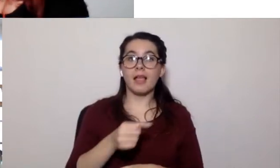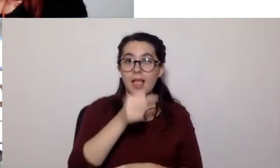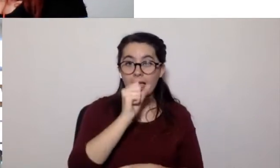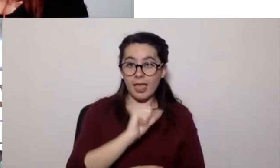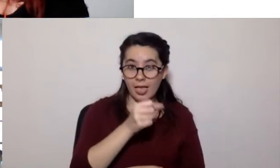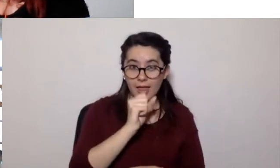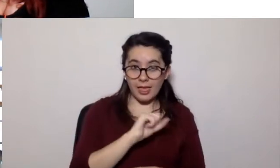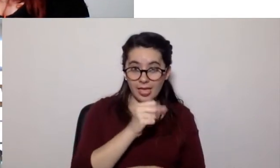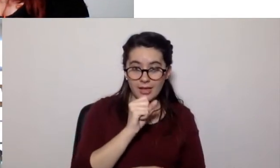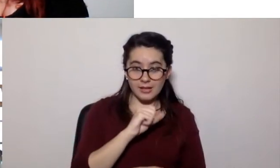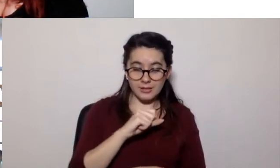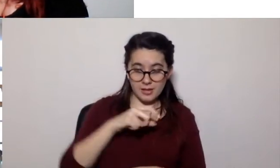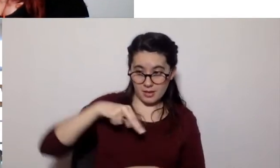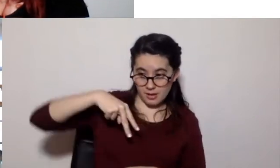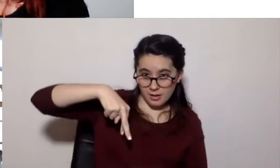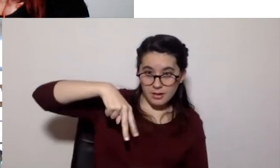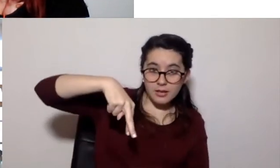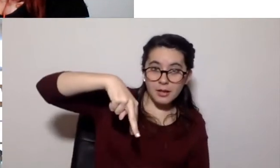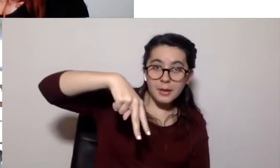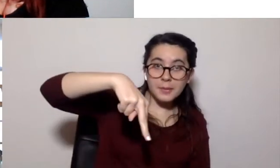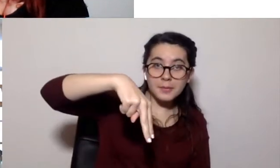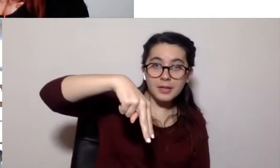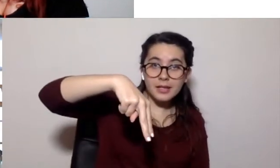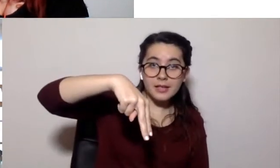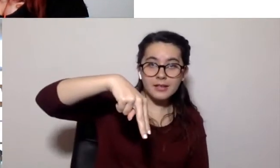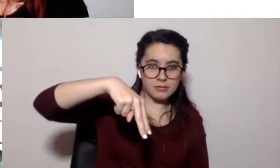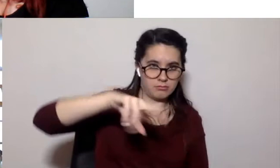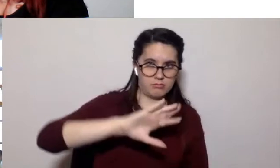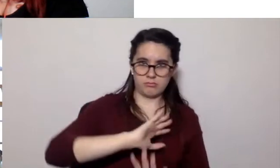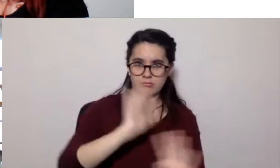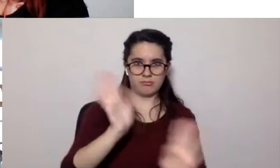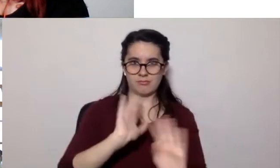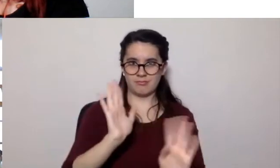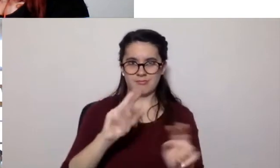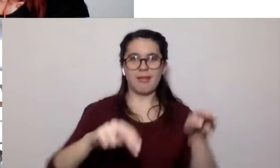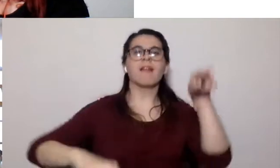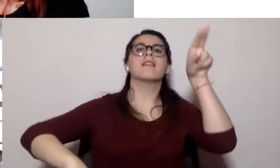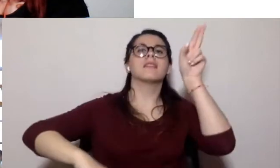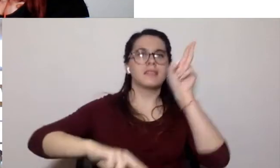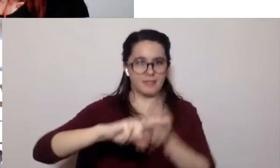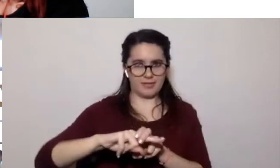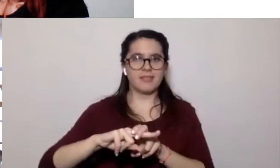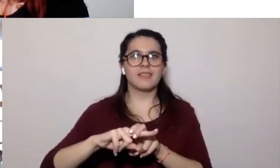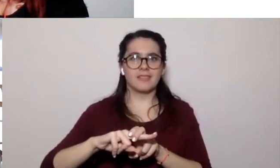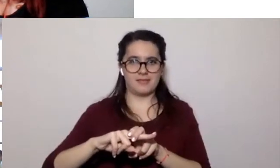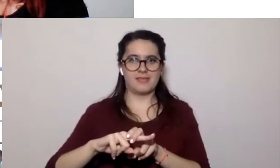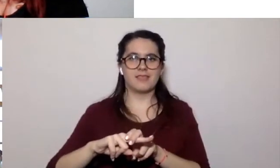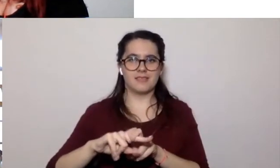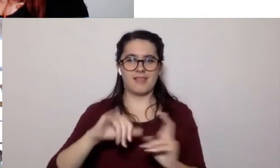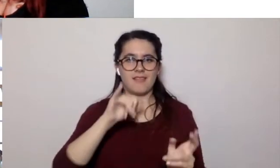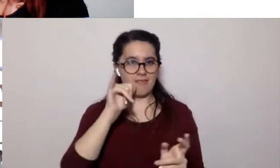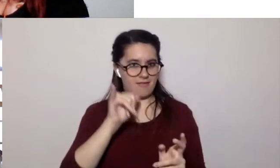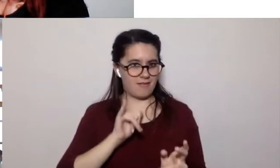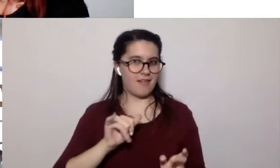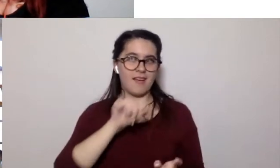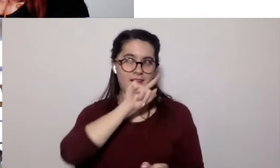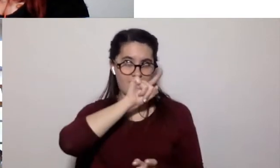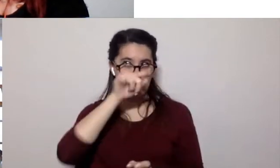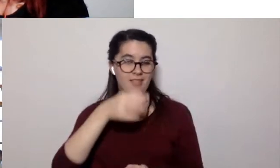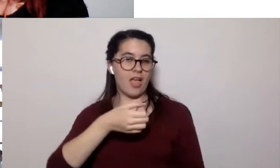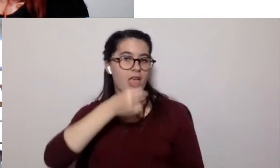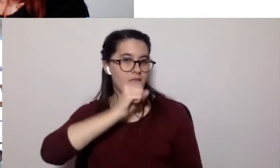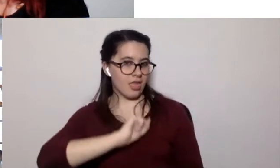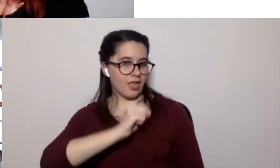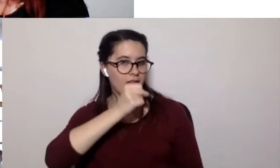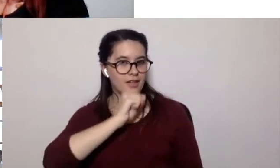no se lo llevan caminando como nosotros. Se sientan y se lo comen. Porque el gelato italiano se